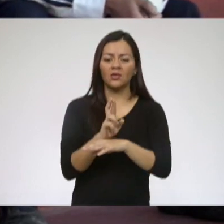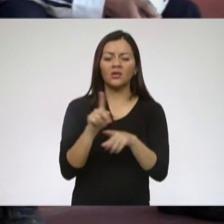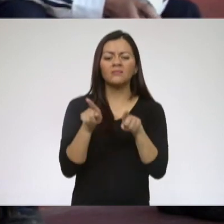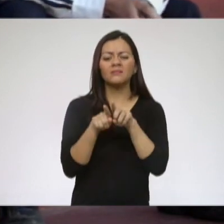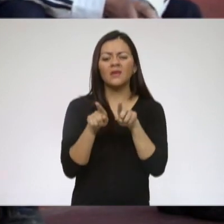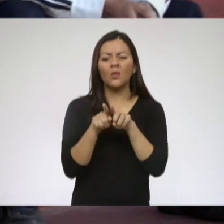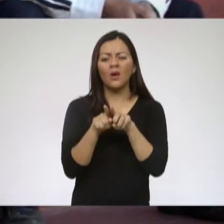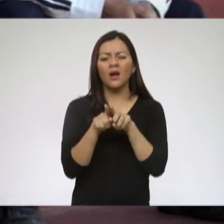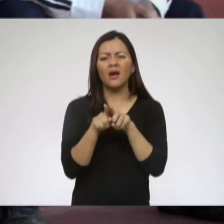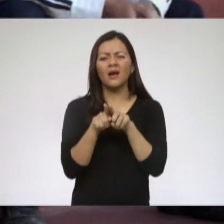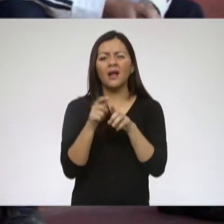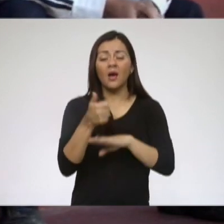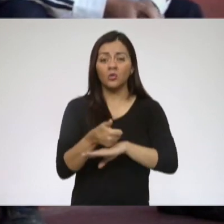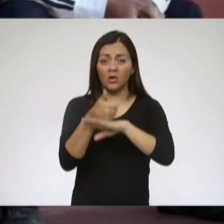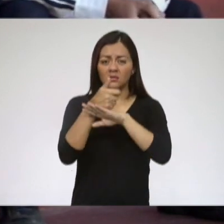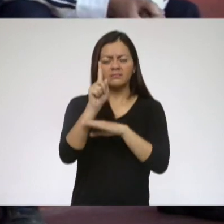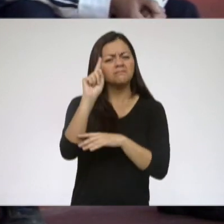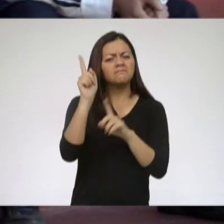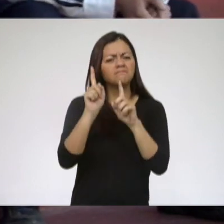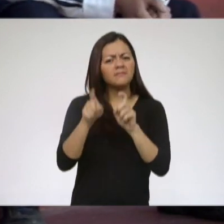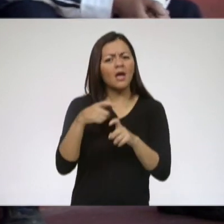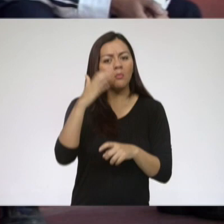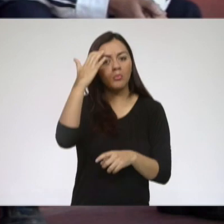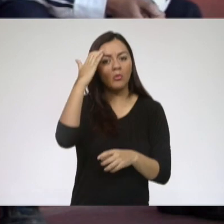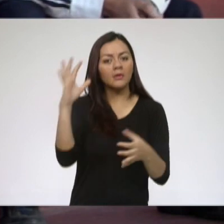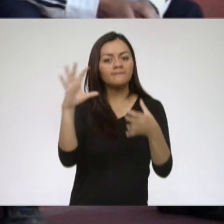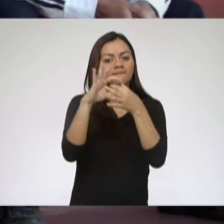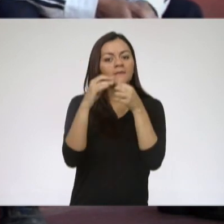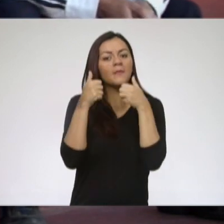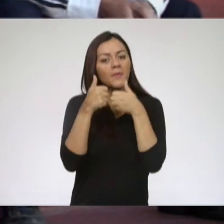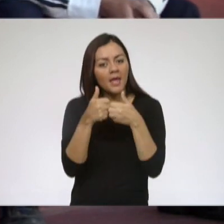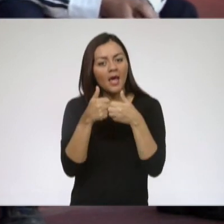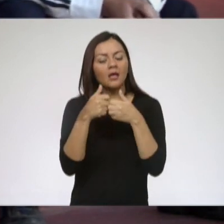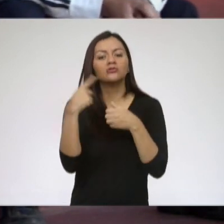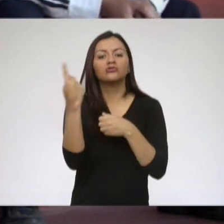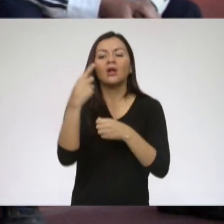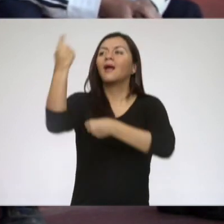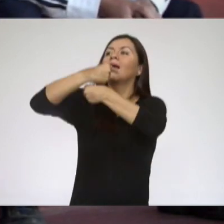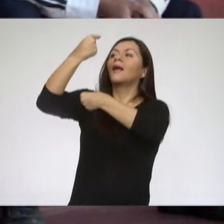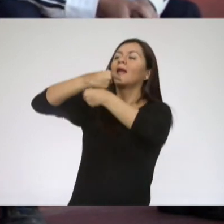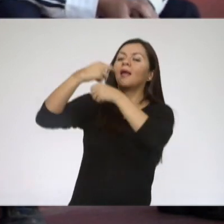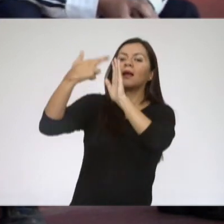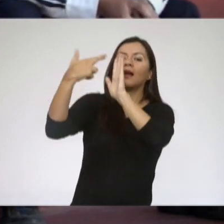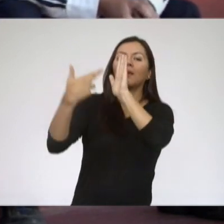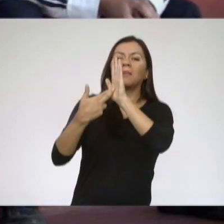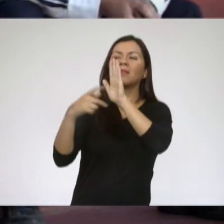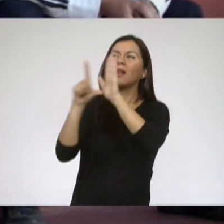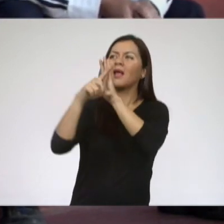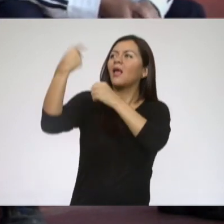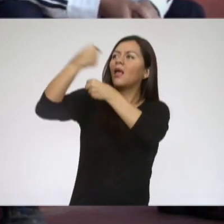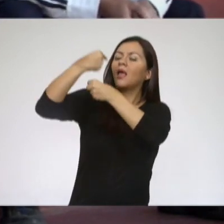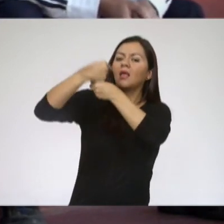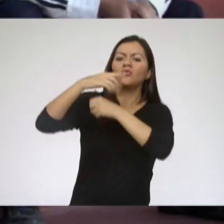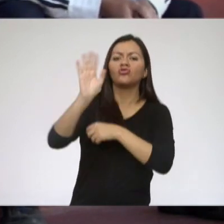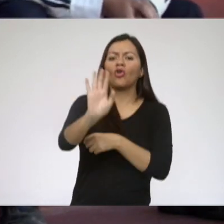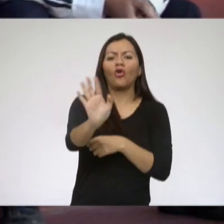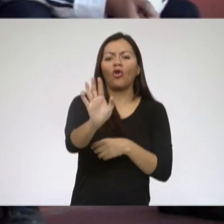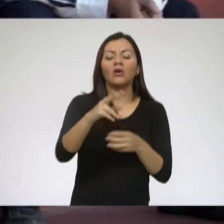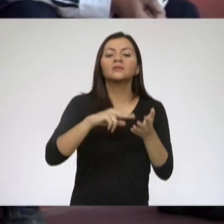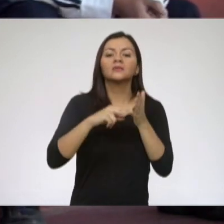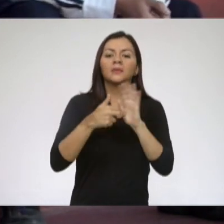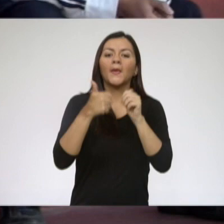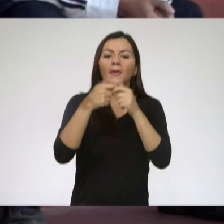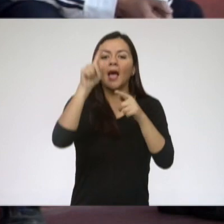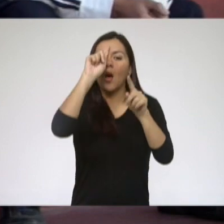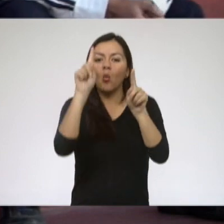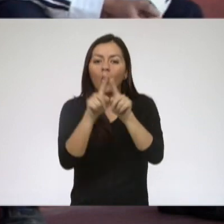persona que se preocupa por tus intereses, que más allá de imponer reglas y hacer cumplir las leyes que están estipuladas, es buscar